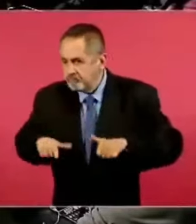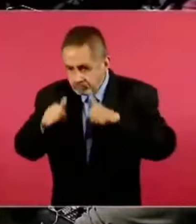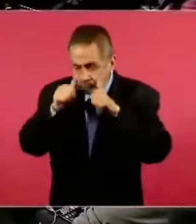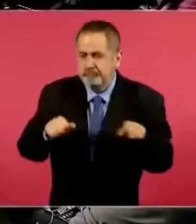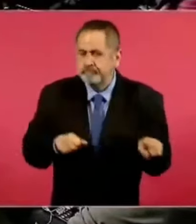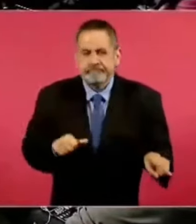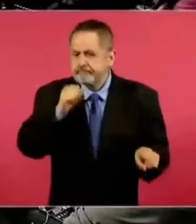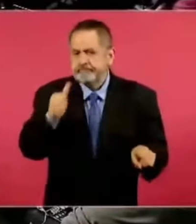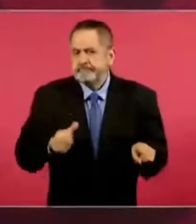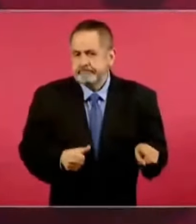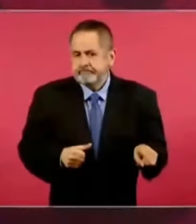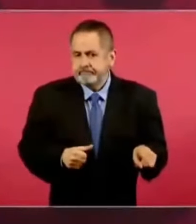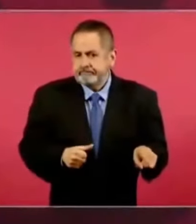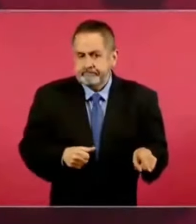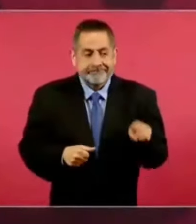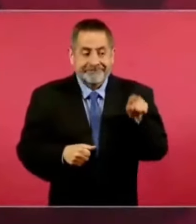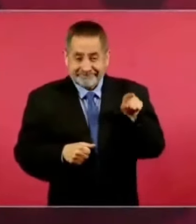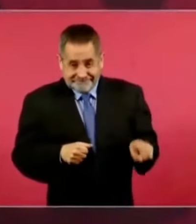Él gobernó